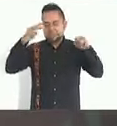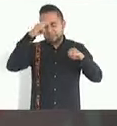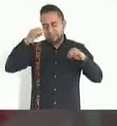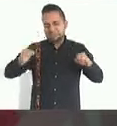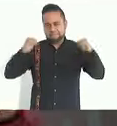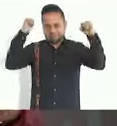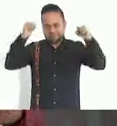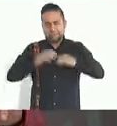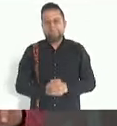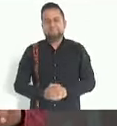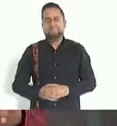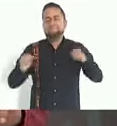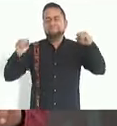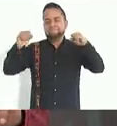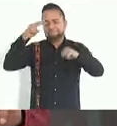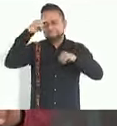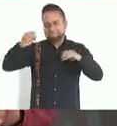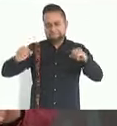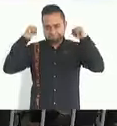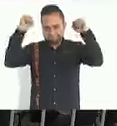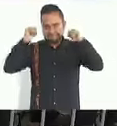México! ¡Viva México!